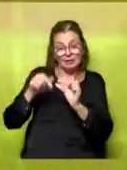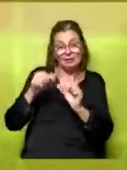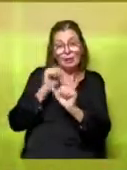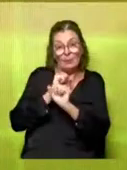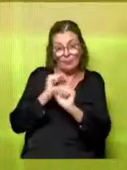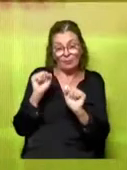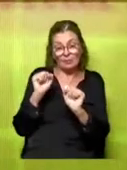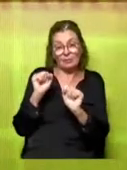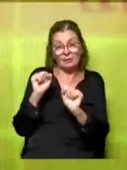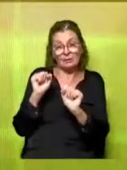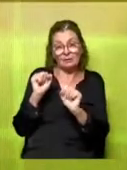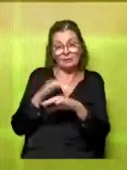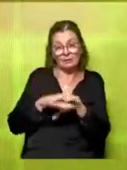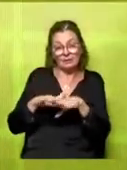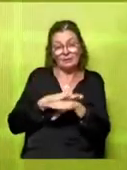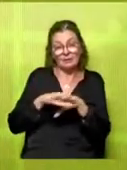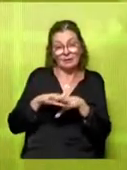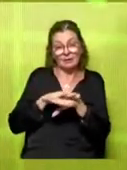posible.